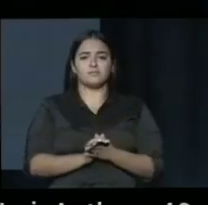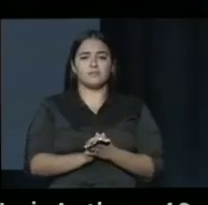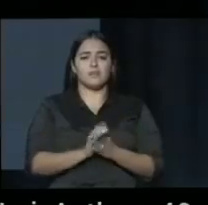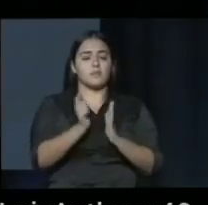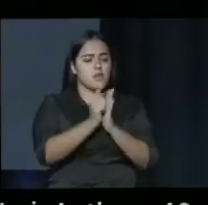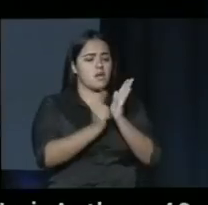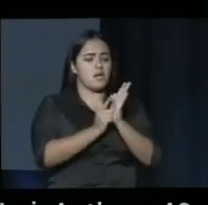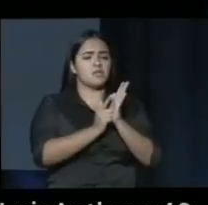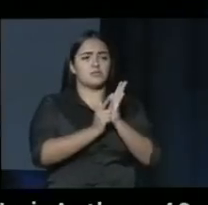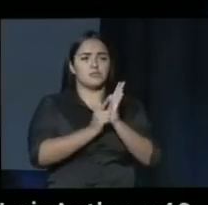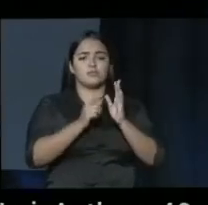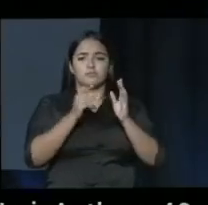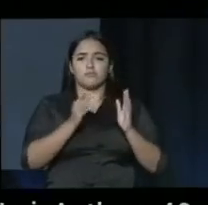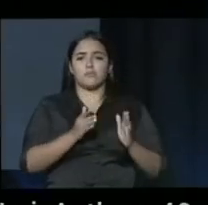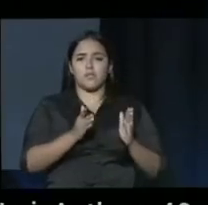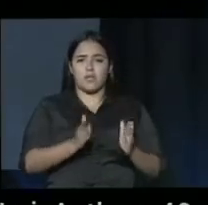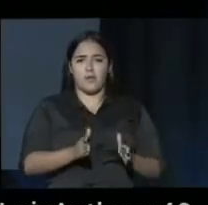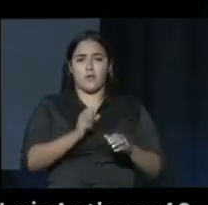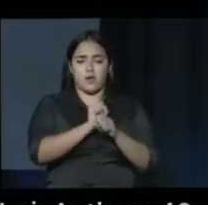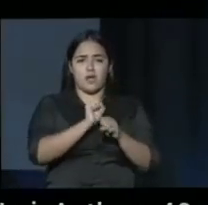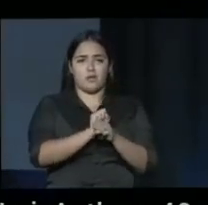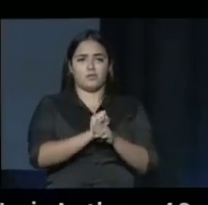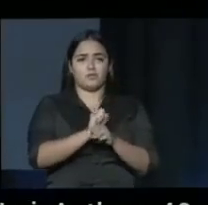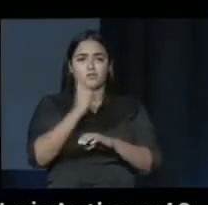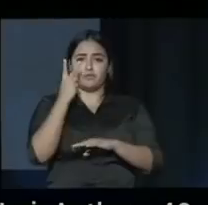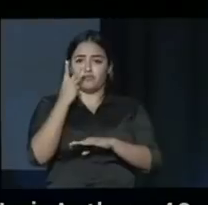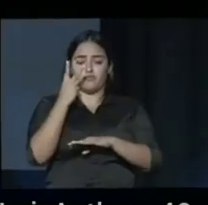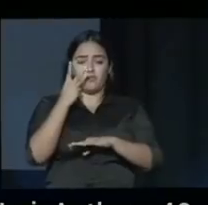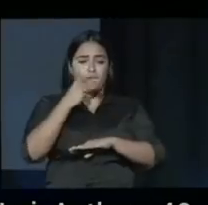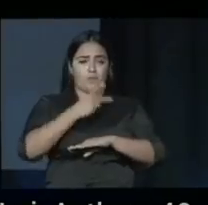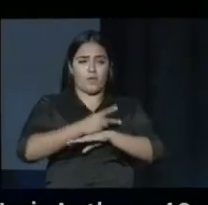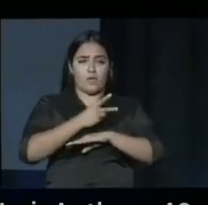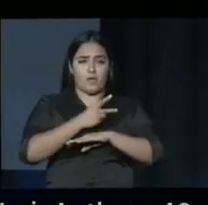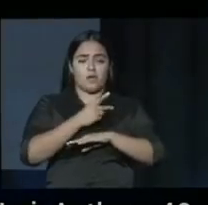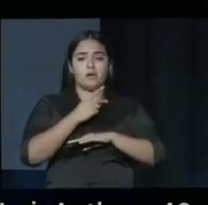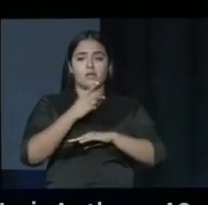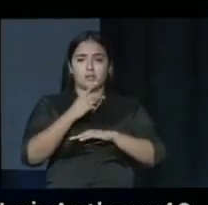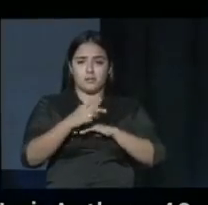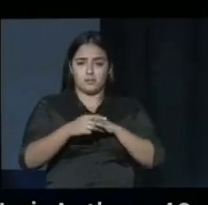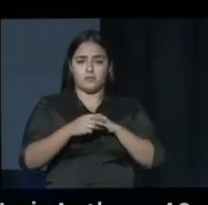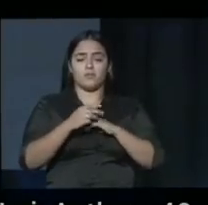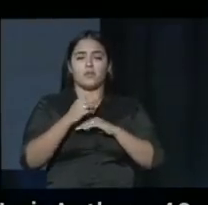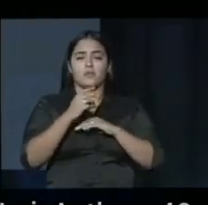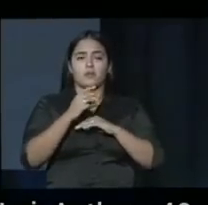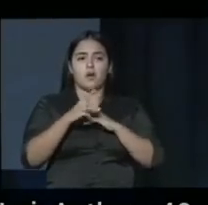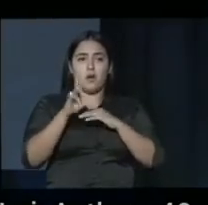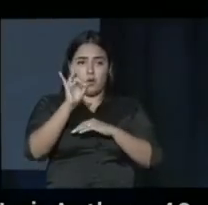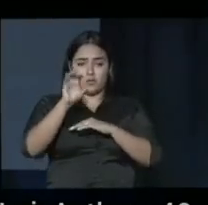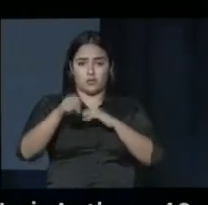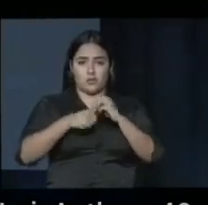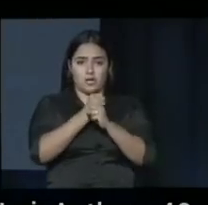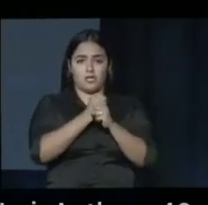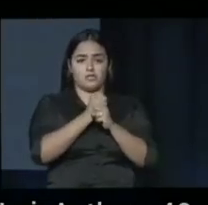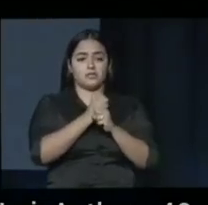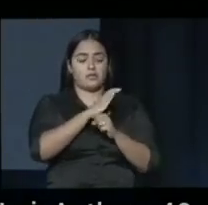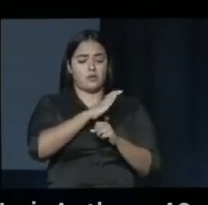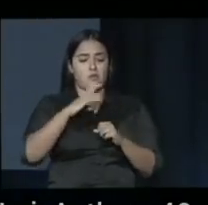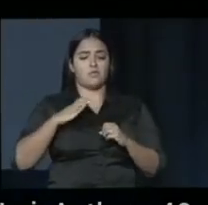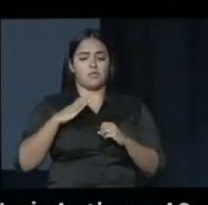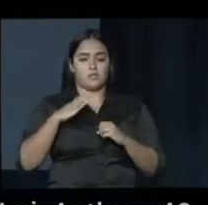Puerto Rico en dos ocasiones, un cuatrienio como secretario de Justicia y 8 años como comisionado